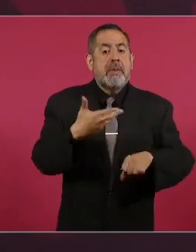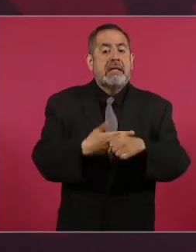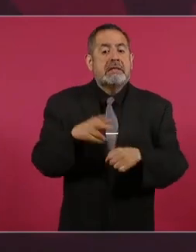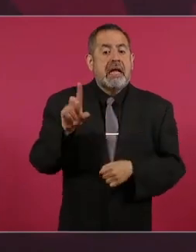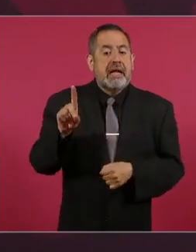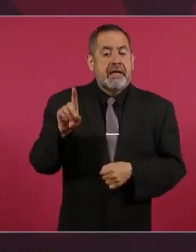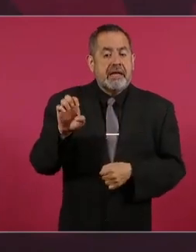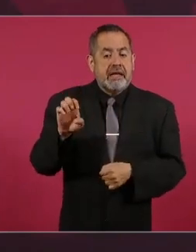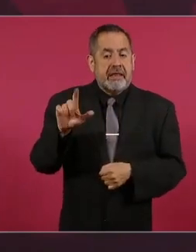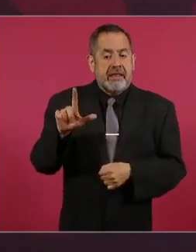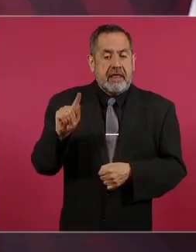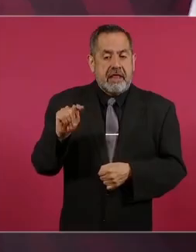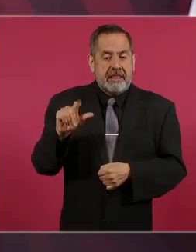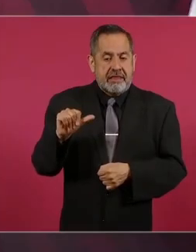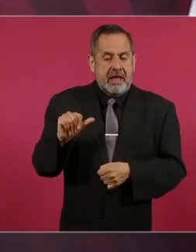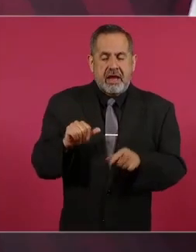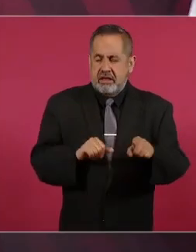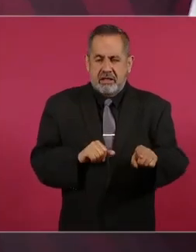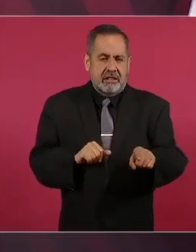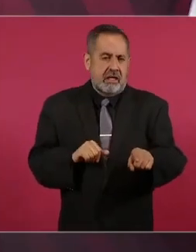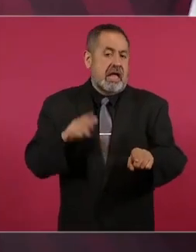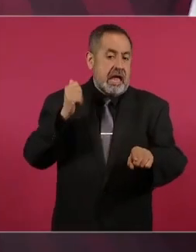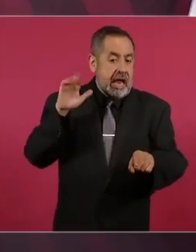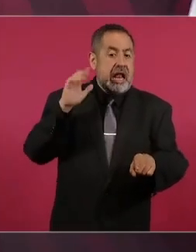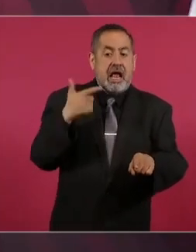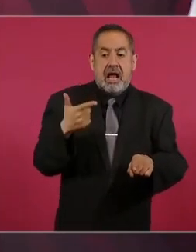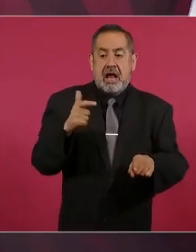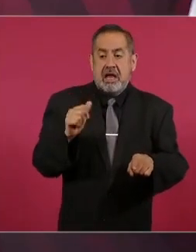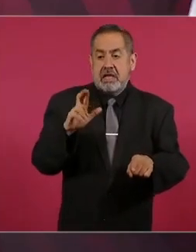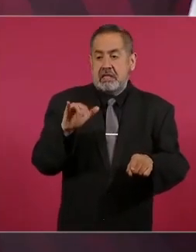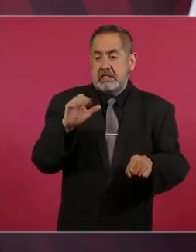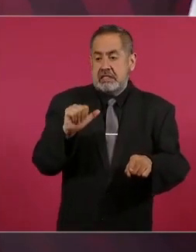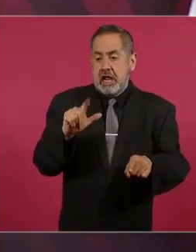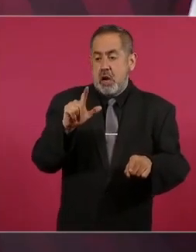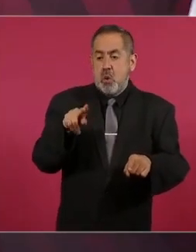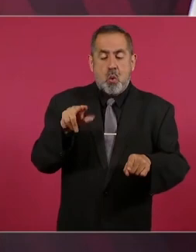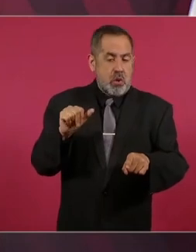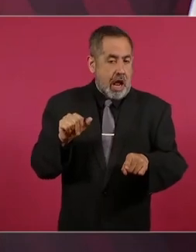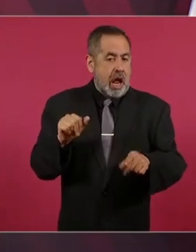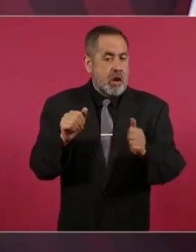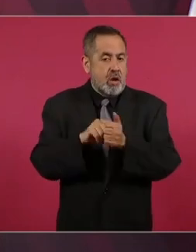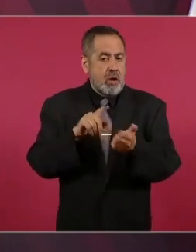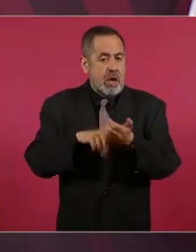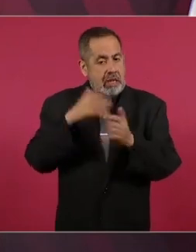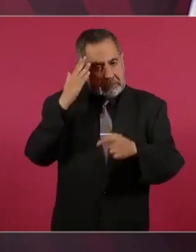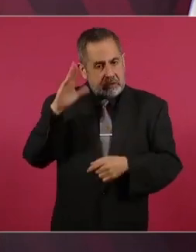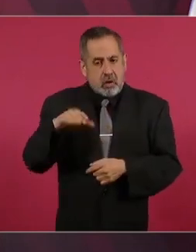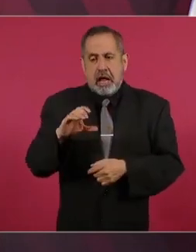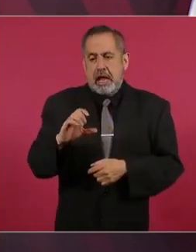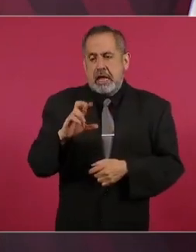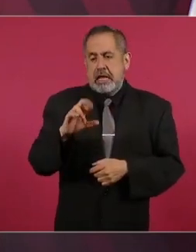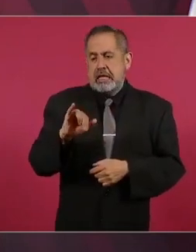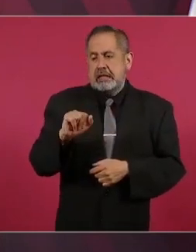eran de García Luna y de la señora Cristina,